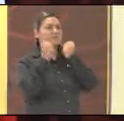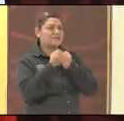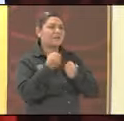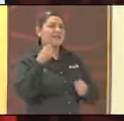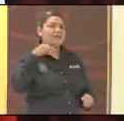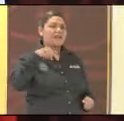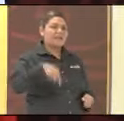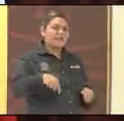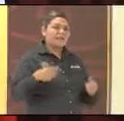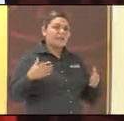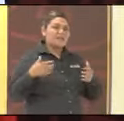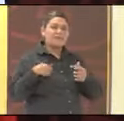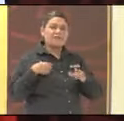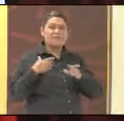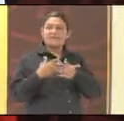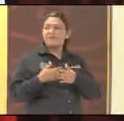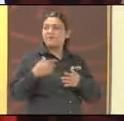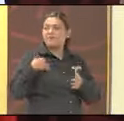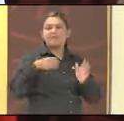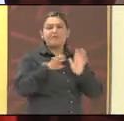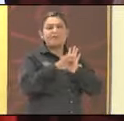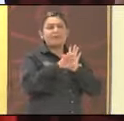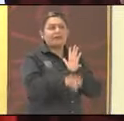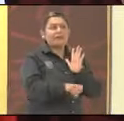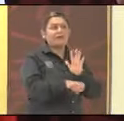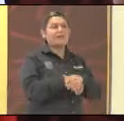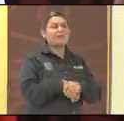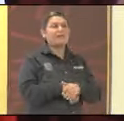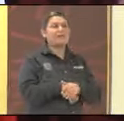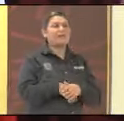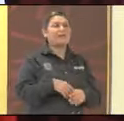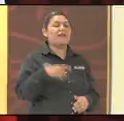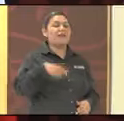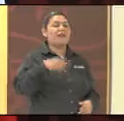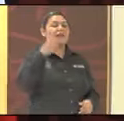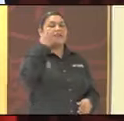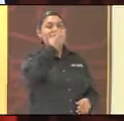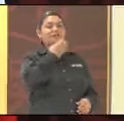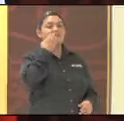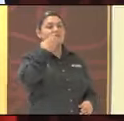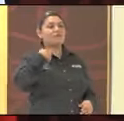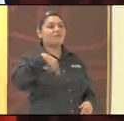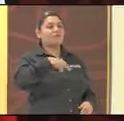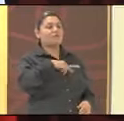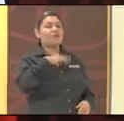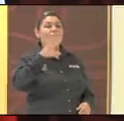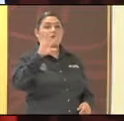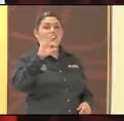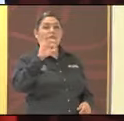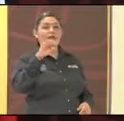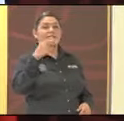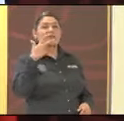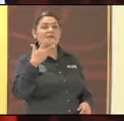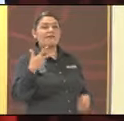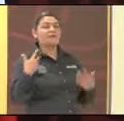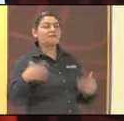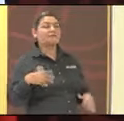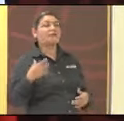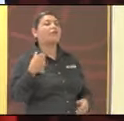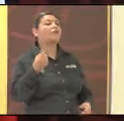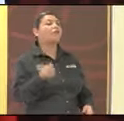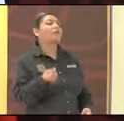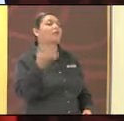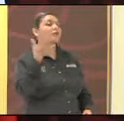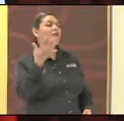ha distinguido. Miren, nomás les pongo un ejemplo. El programa La Escuela es Nuestra, 48 escuelas, ¿saben cuántas se beneficiaron de las